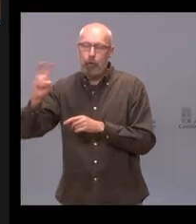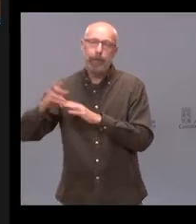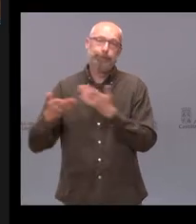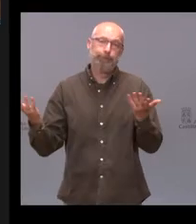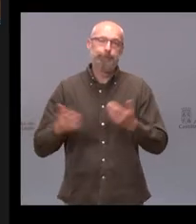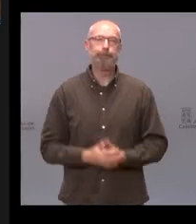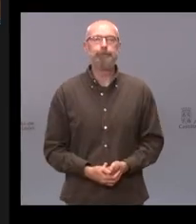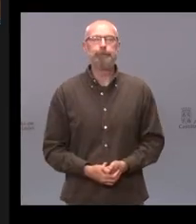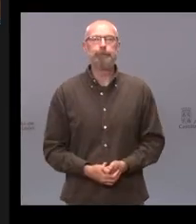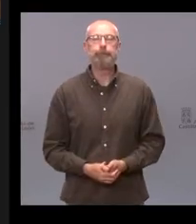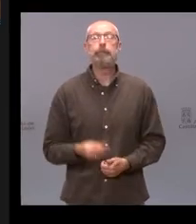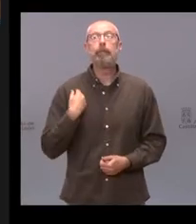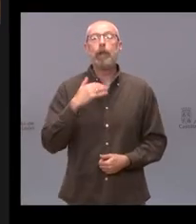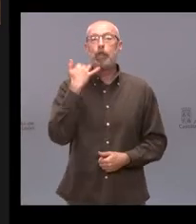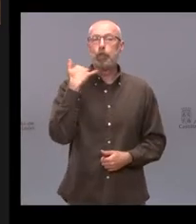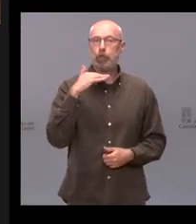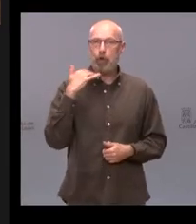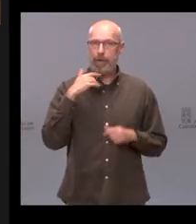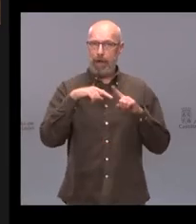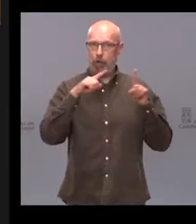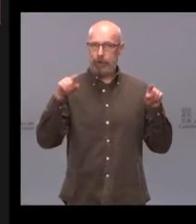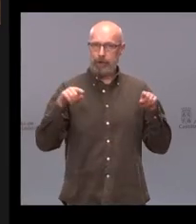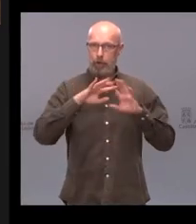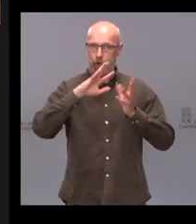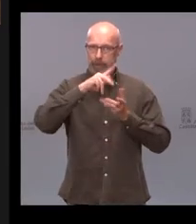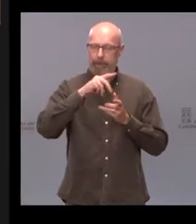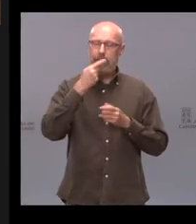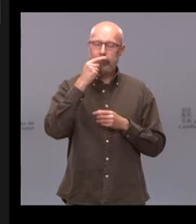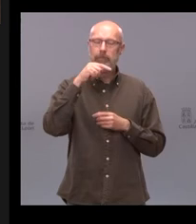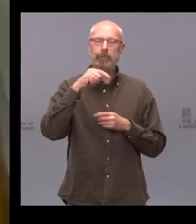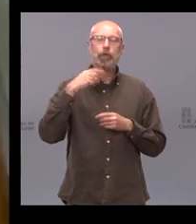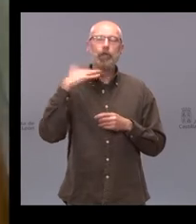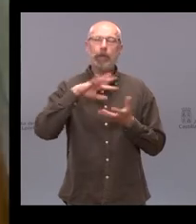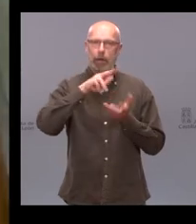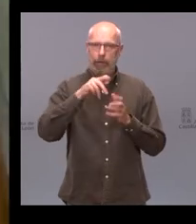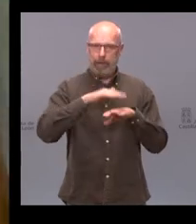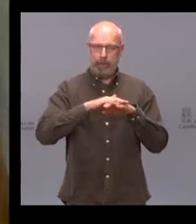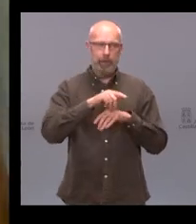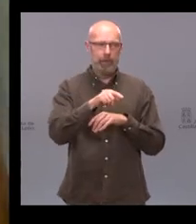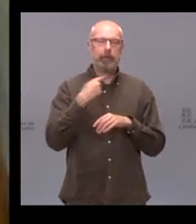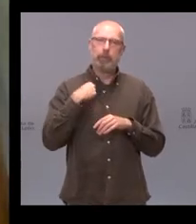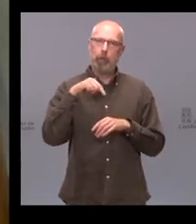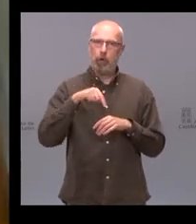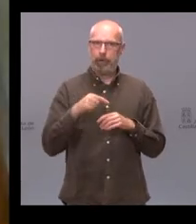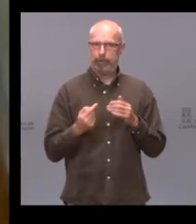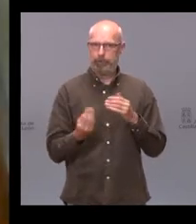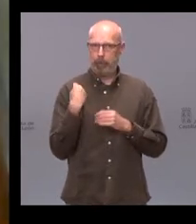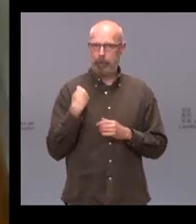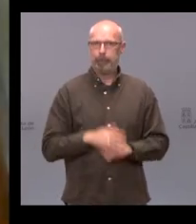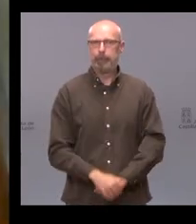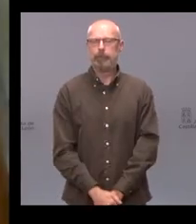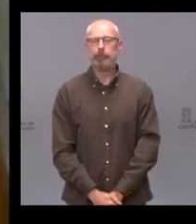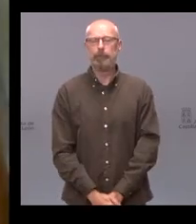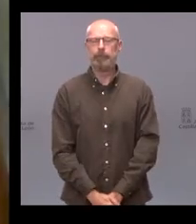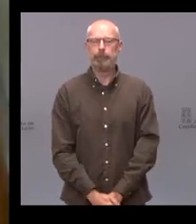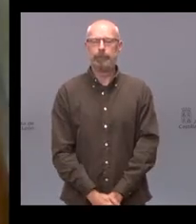En Soria Noticias tenemos esta mañana a Sergio García. Sergio, adelante. Buenas, muchas gracias. Quería preguntar en primer lugar